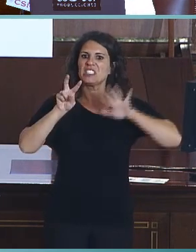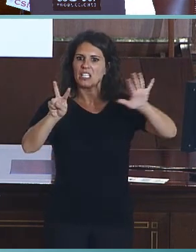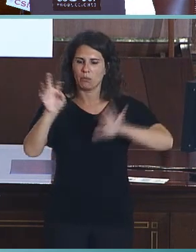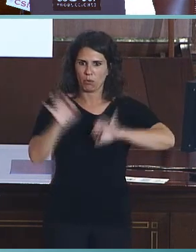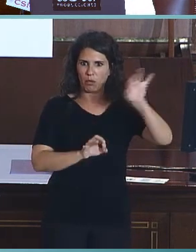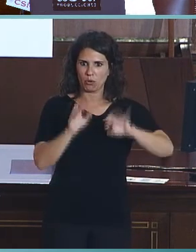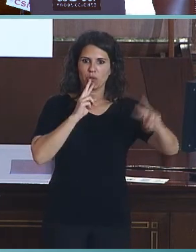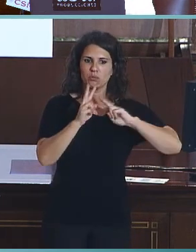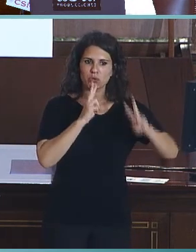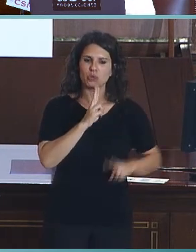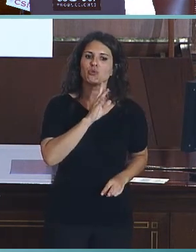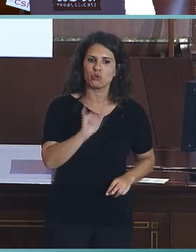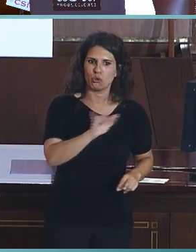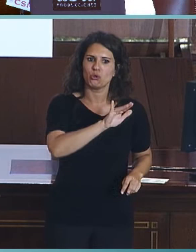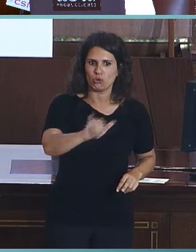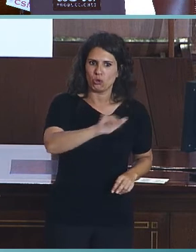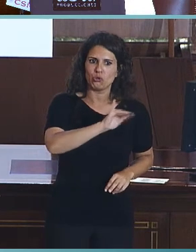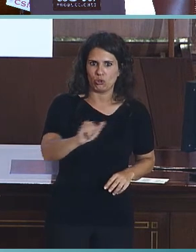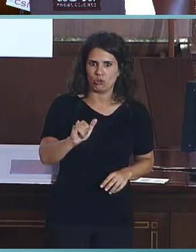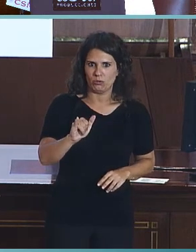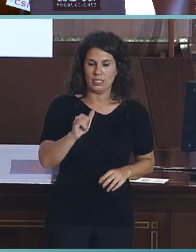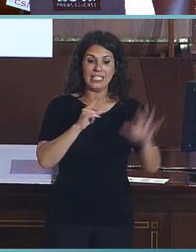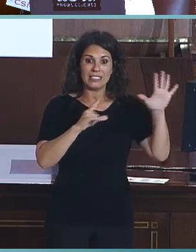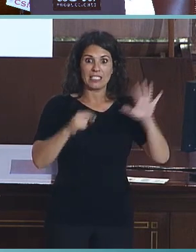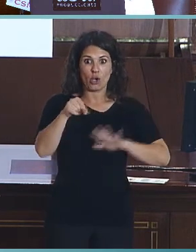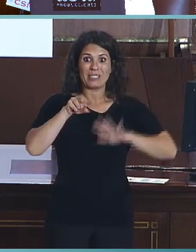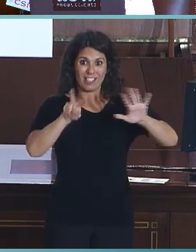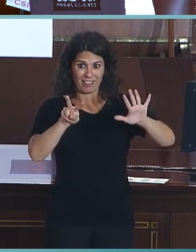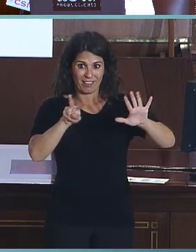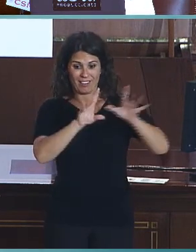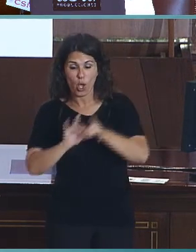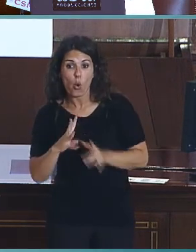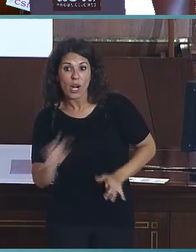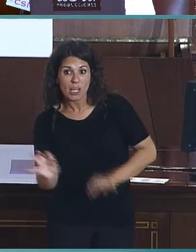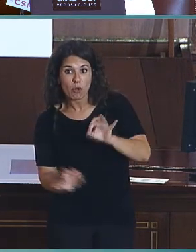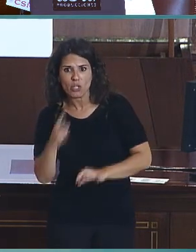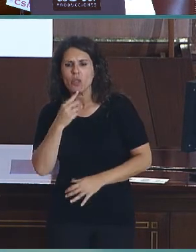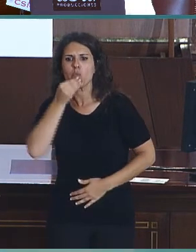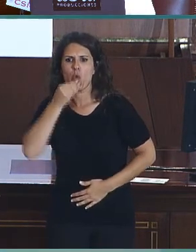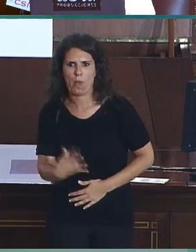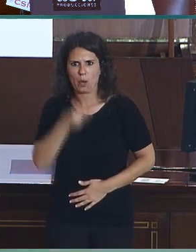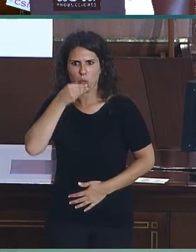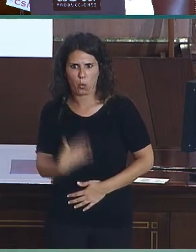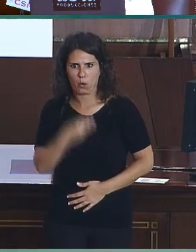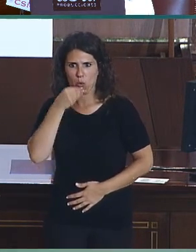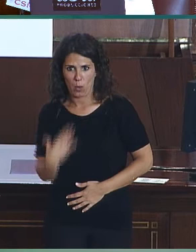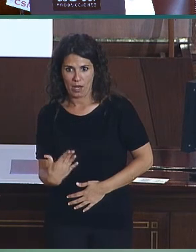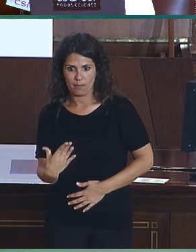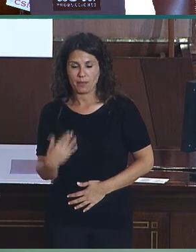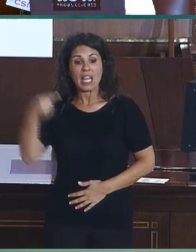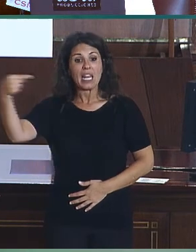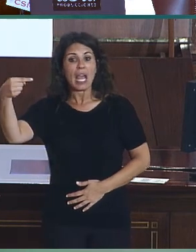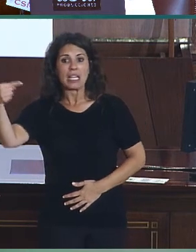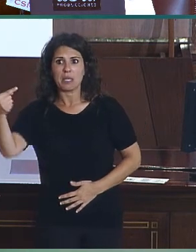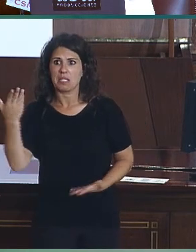60,7% de respuestas favorables, de las cuales 40,7% son tipo muy bien. Y, en cambio, las desfavorables